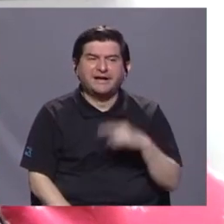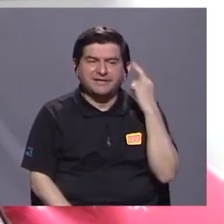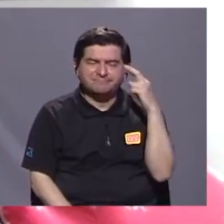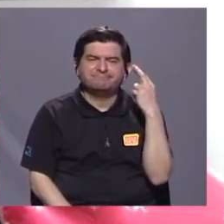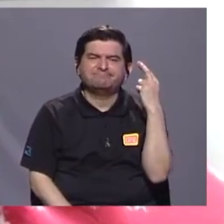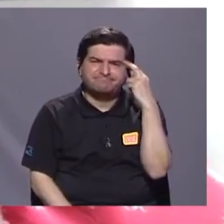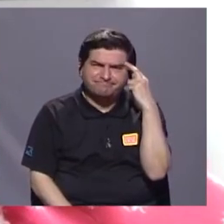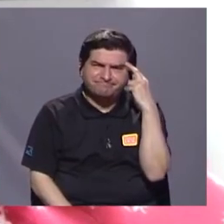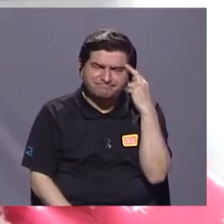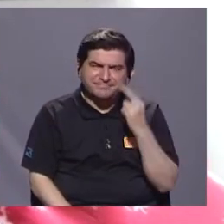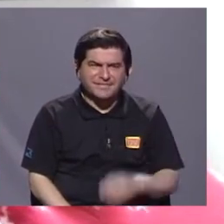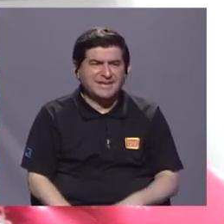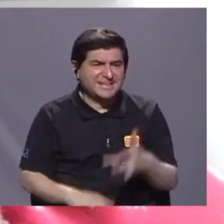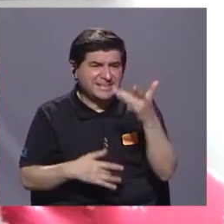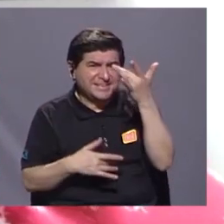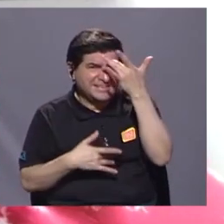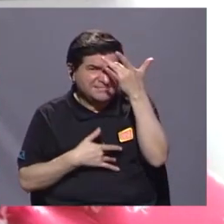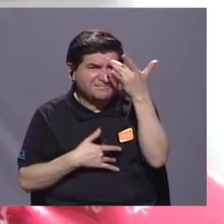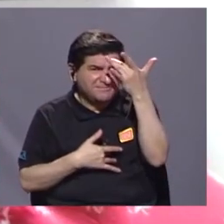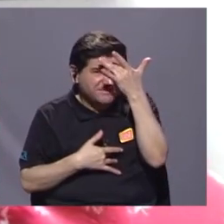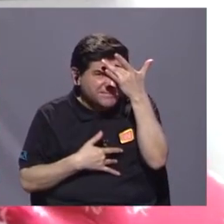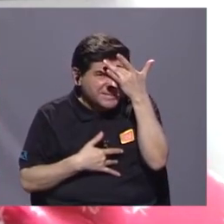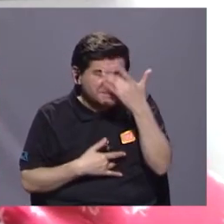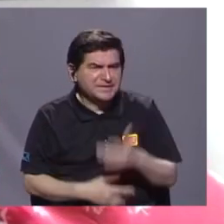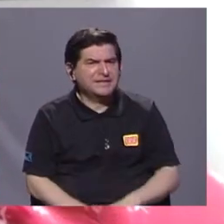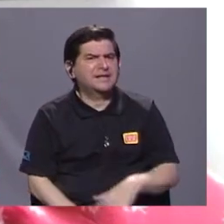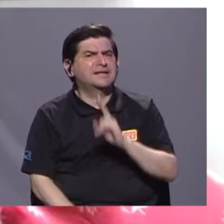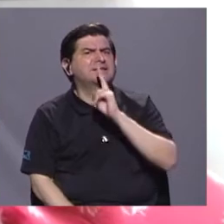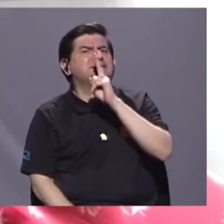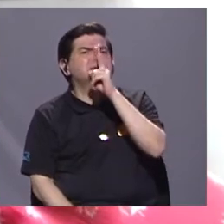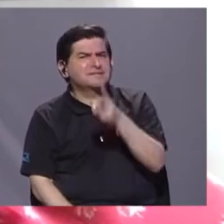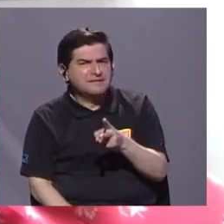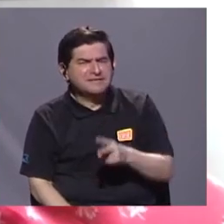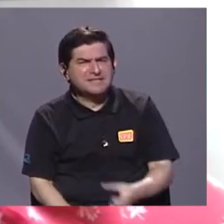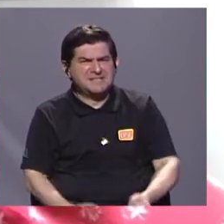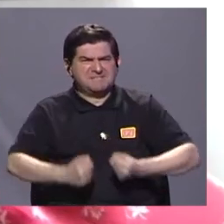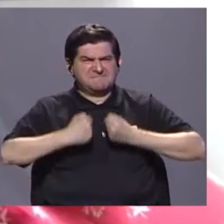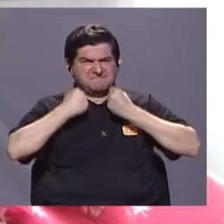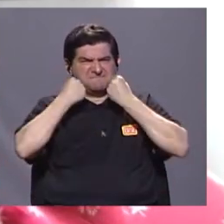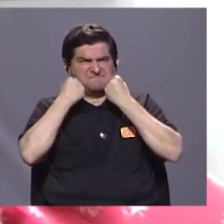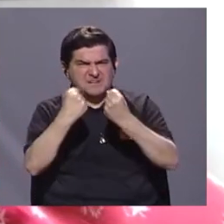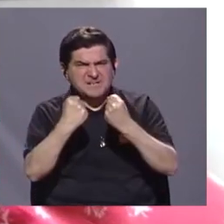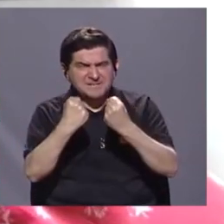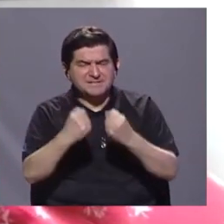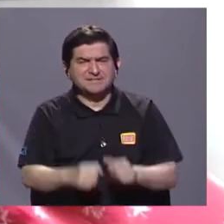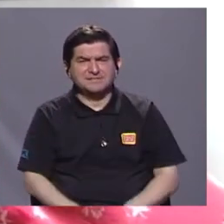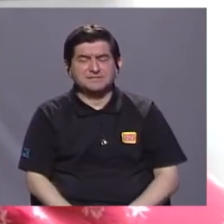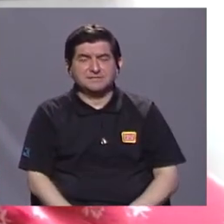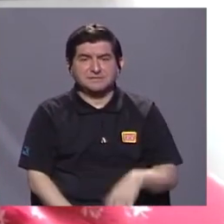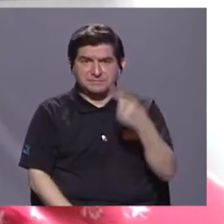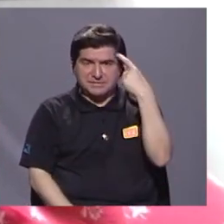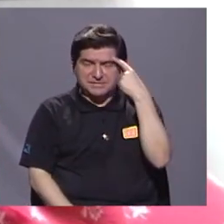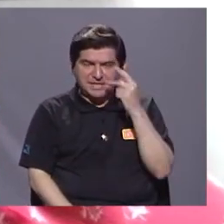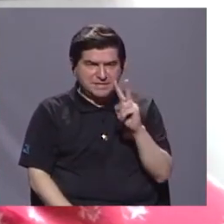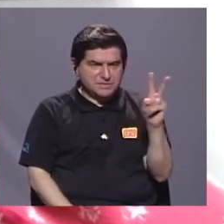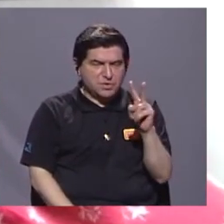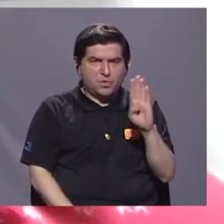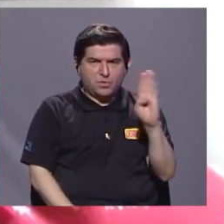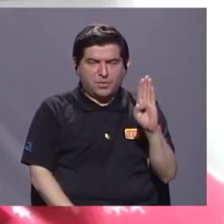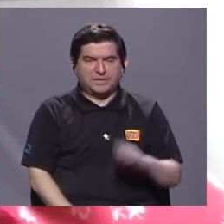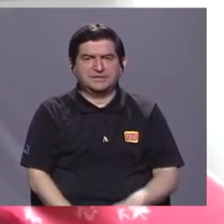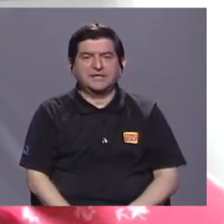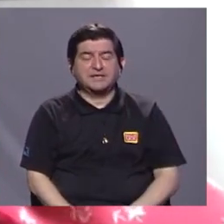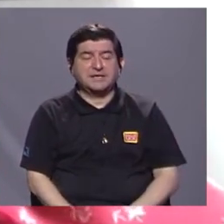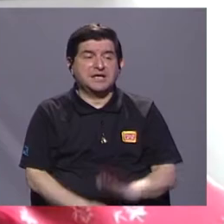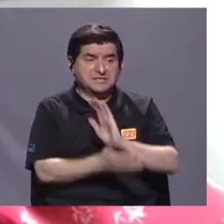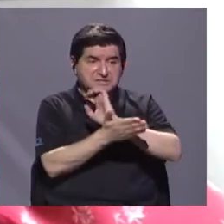muchas de las enfermedades que son realmente fuertes desde el punto de vista viral y bacteriano han sido